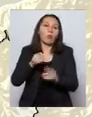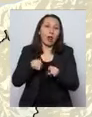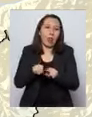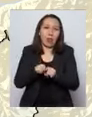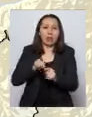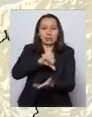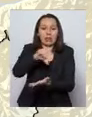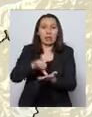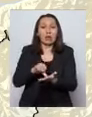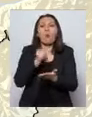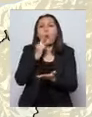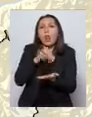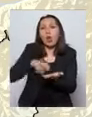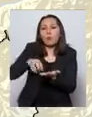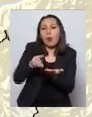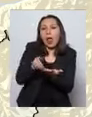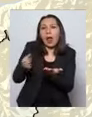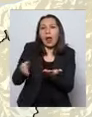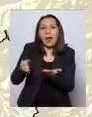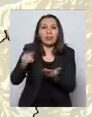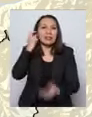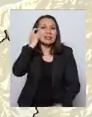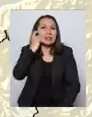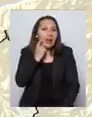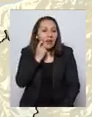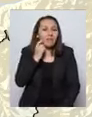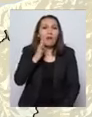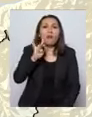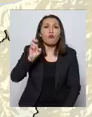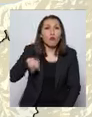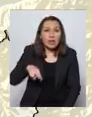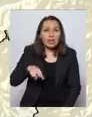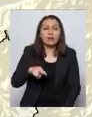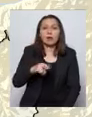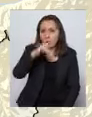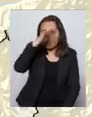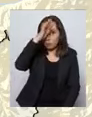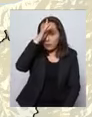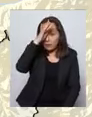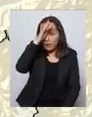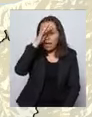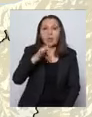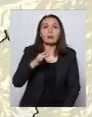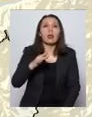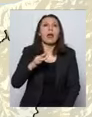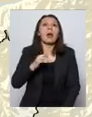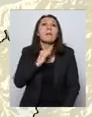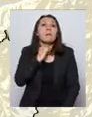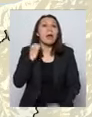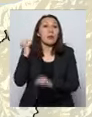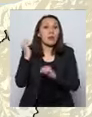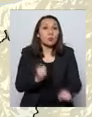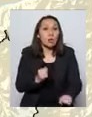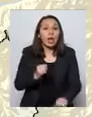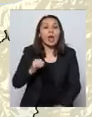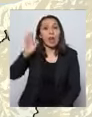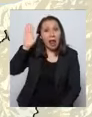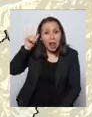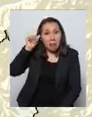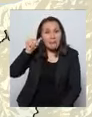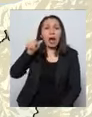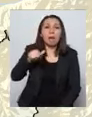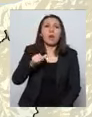que son las comunas de san bernardo buin puente alto padre hurtado lampa y